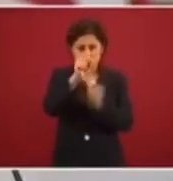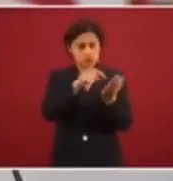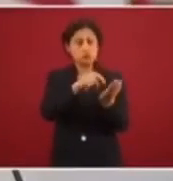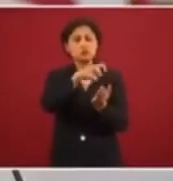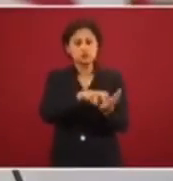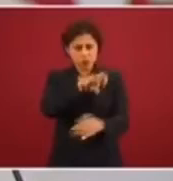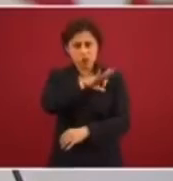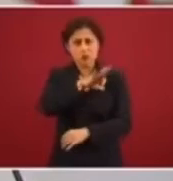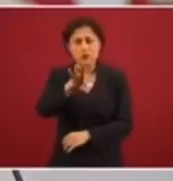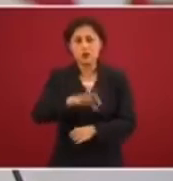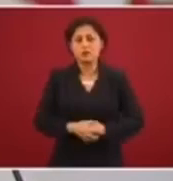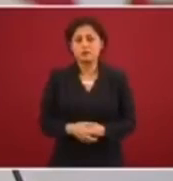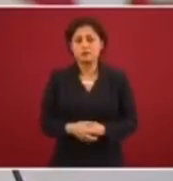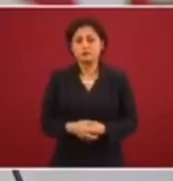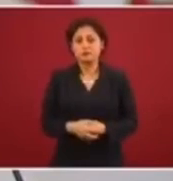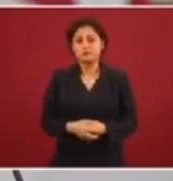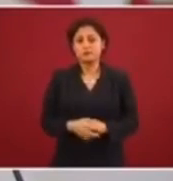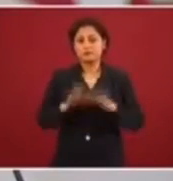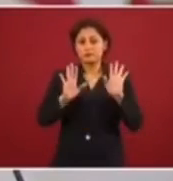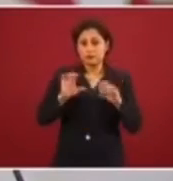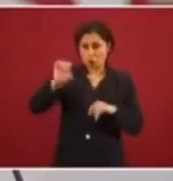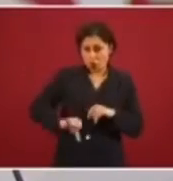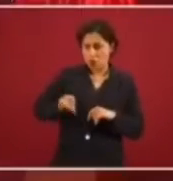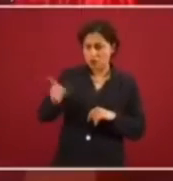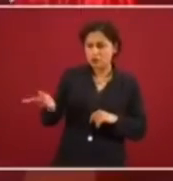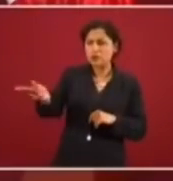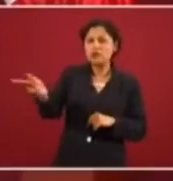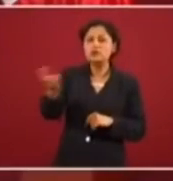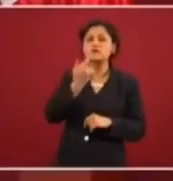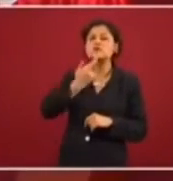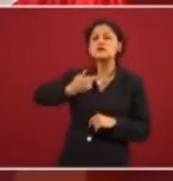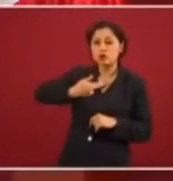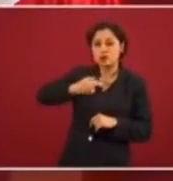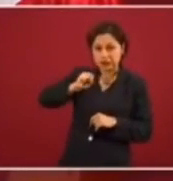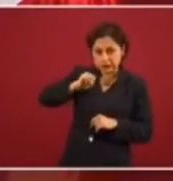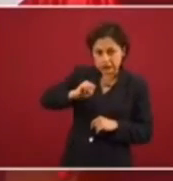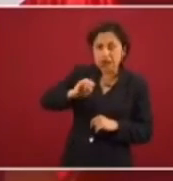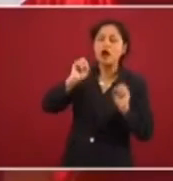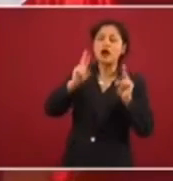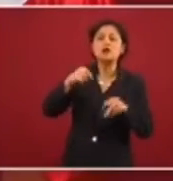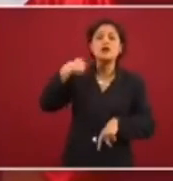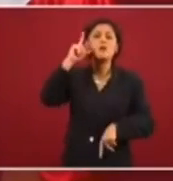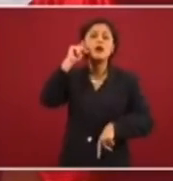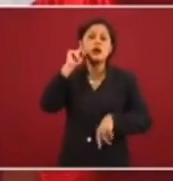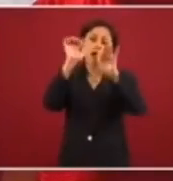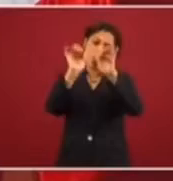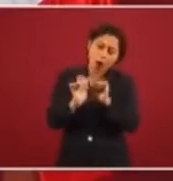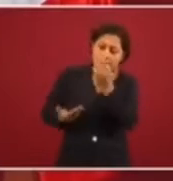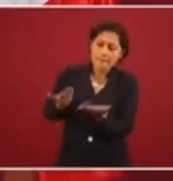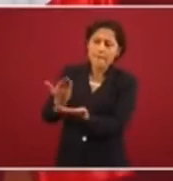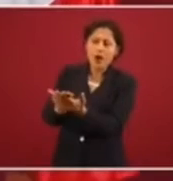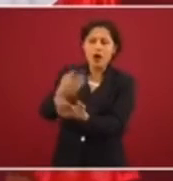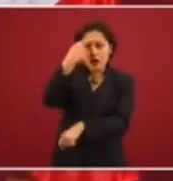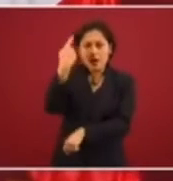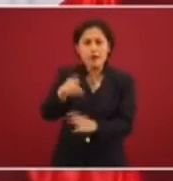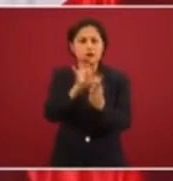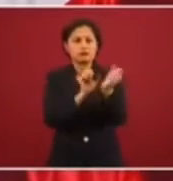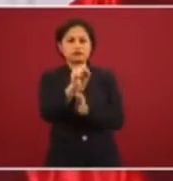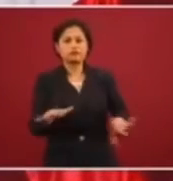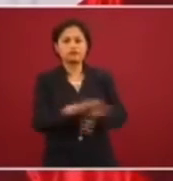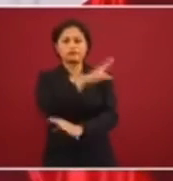envío, si me responden hoy, mañana, la iniciativa de reforma constitucional. Y se